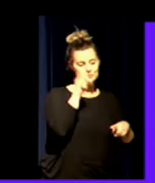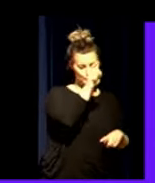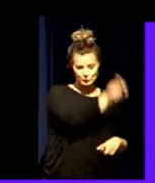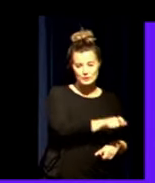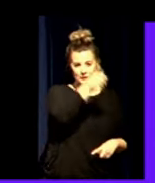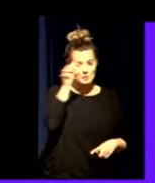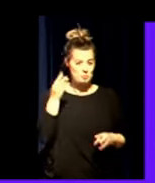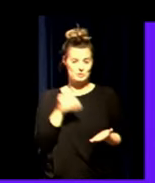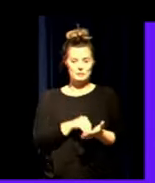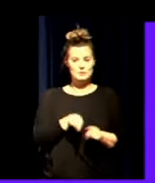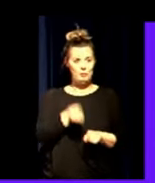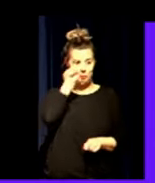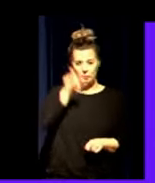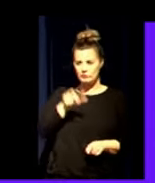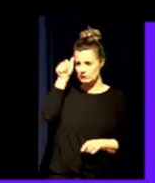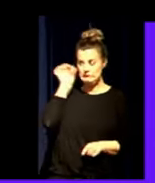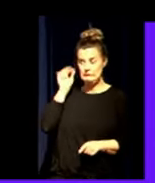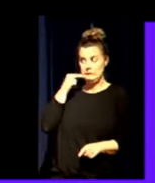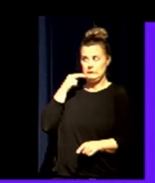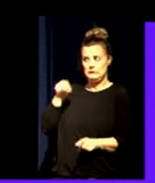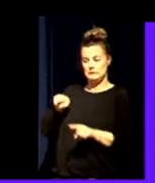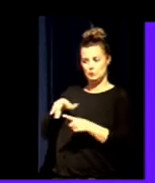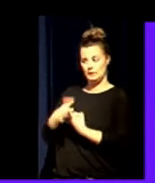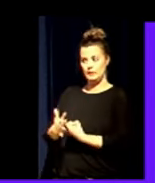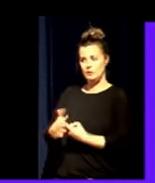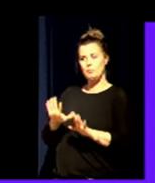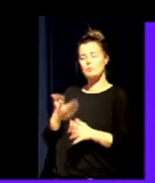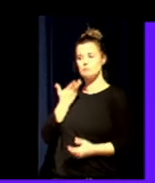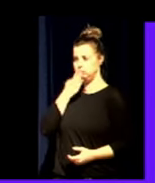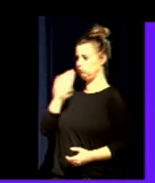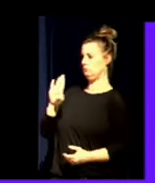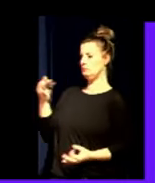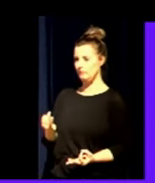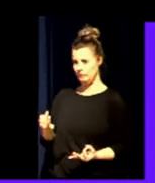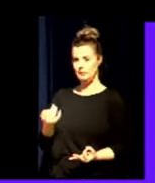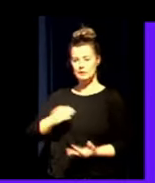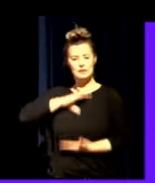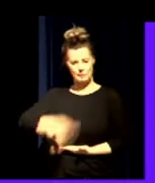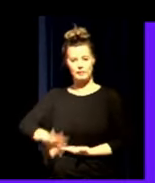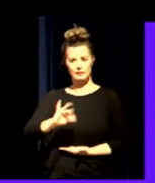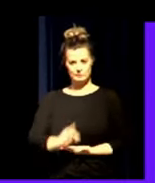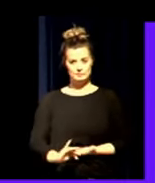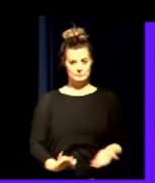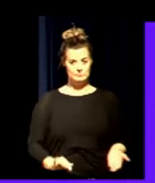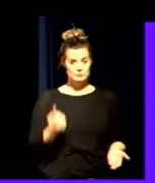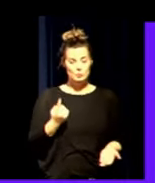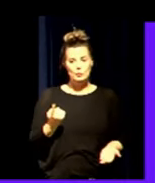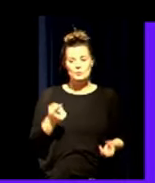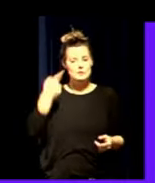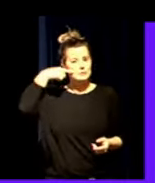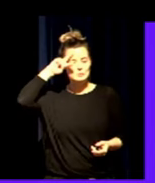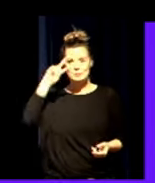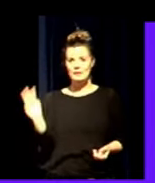escénico muchas veces cuando se enfrenta a esta tarea. Vamos a ser capaces de hacerlo. Y yo, una de las mayores